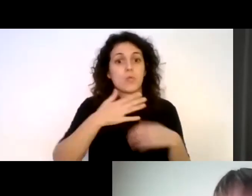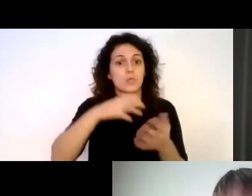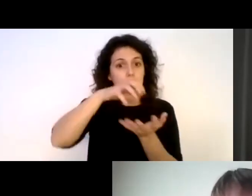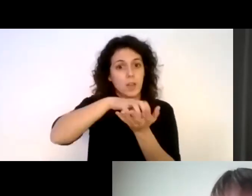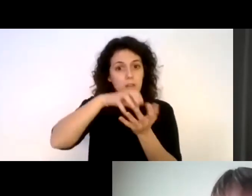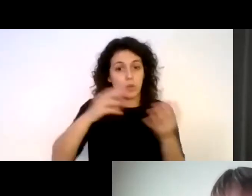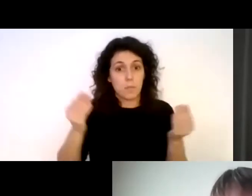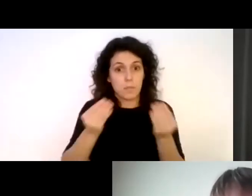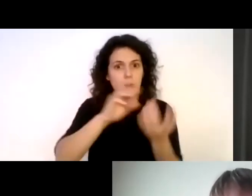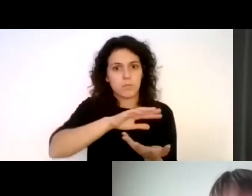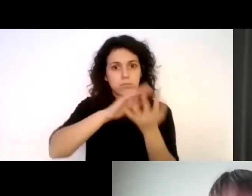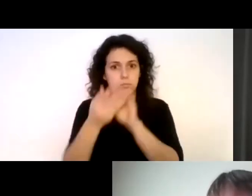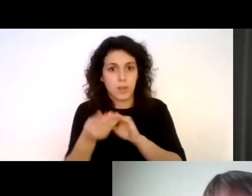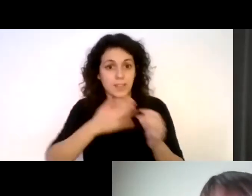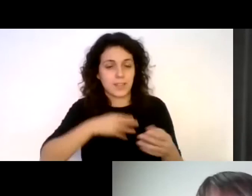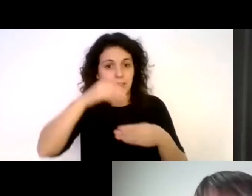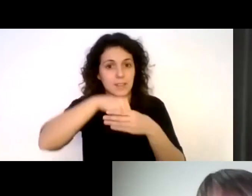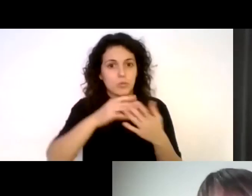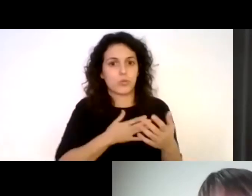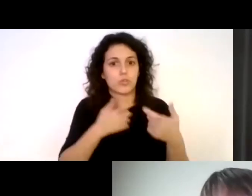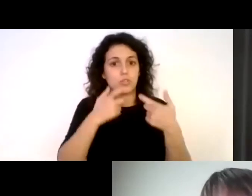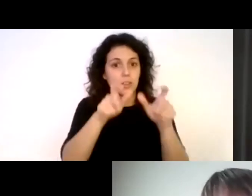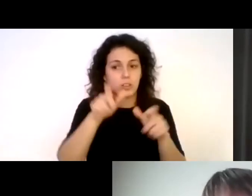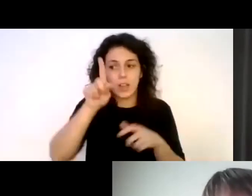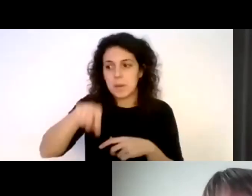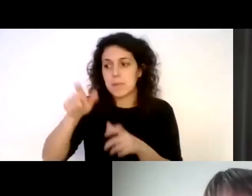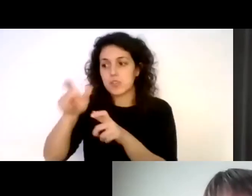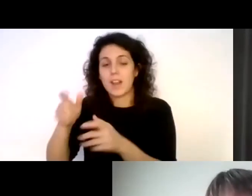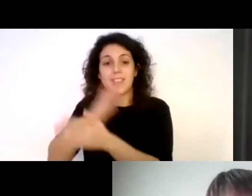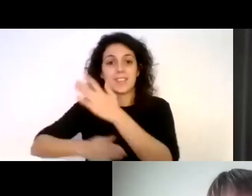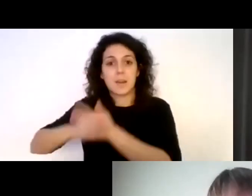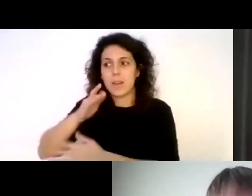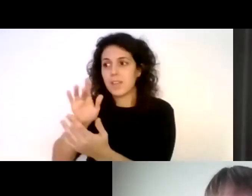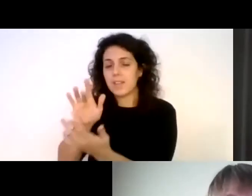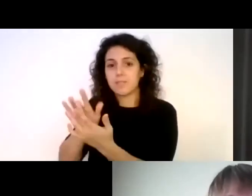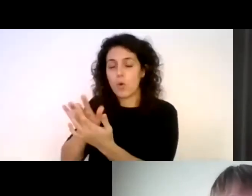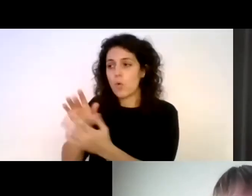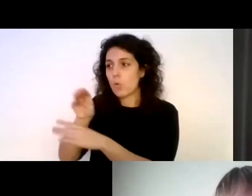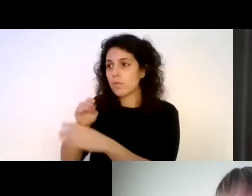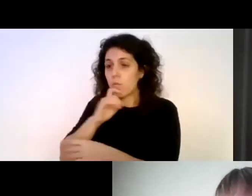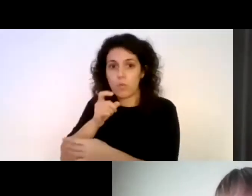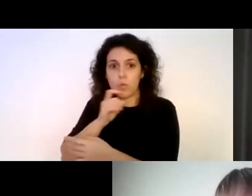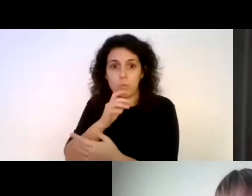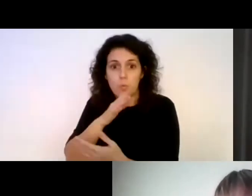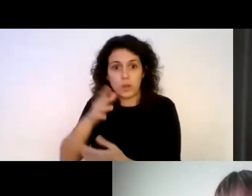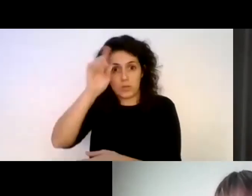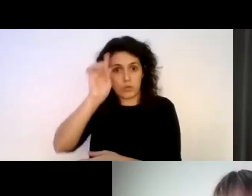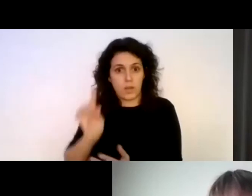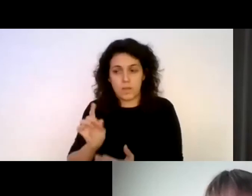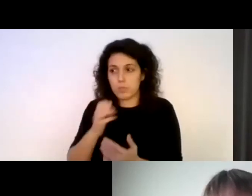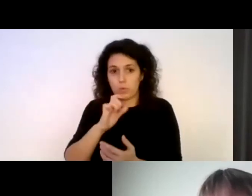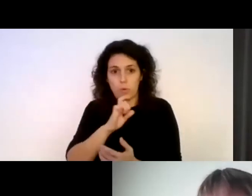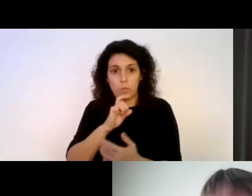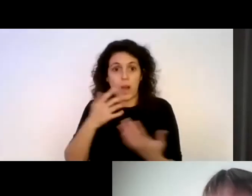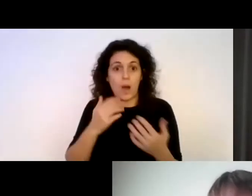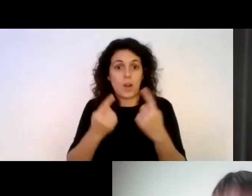función del sector que estamos, cómo tratar a la persona con discapacidad, porque a veces es que no sabemos cómo tratarla. Y a veces pues gritamos